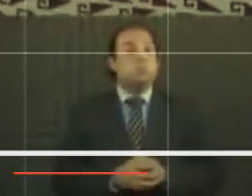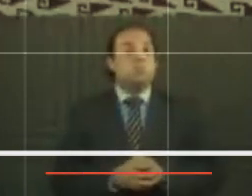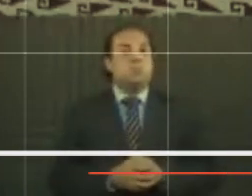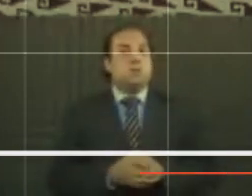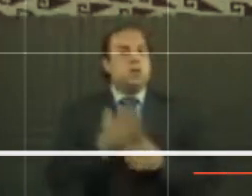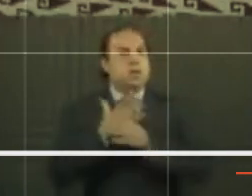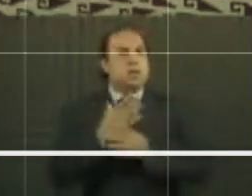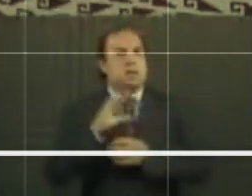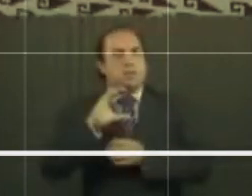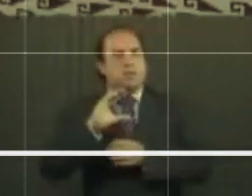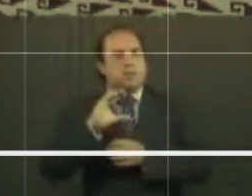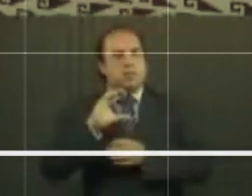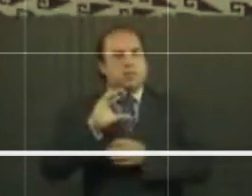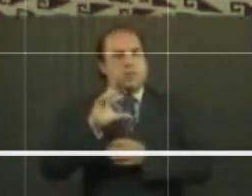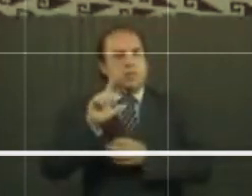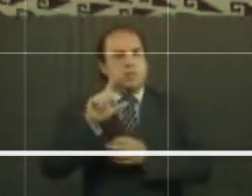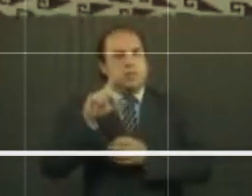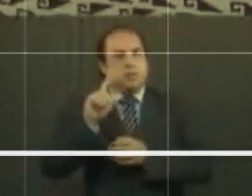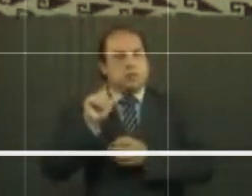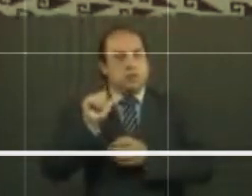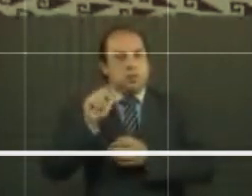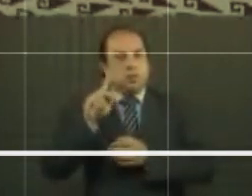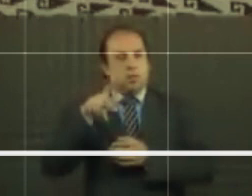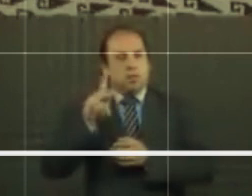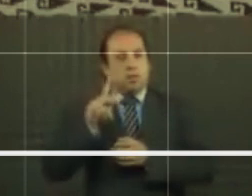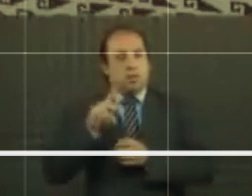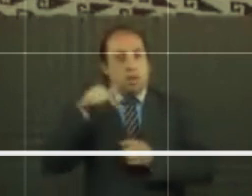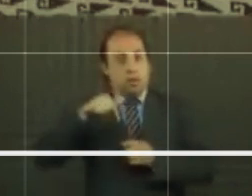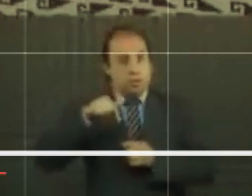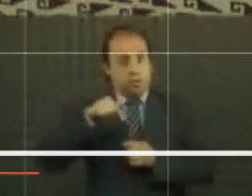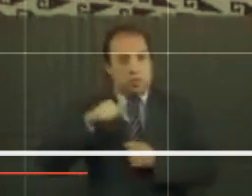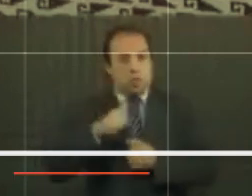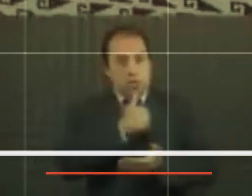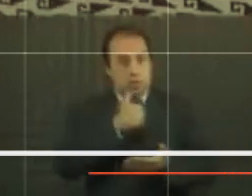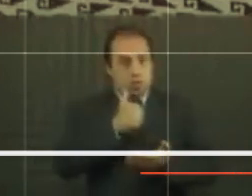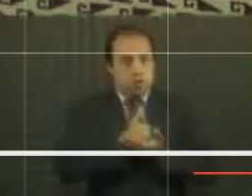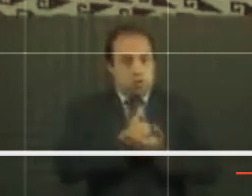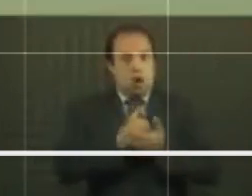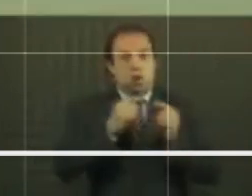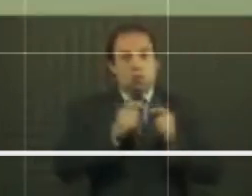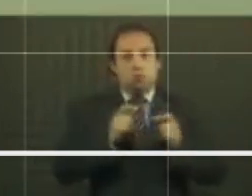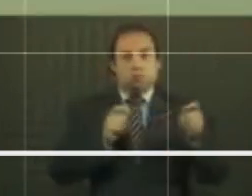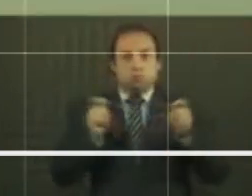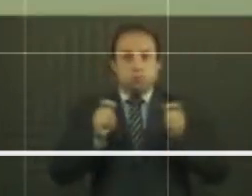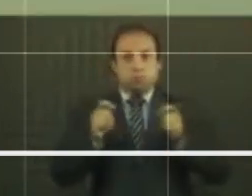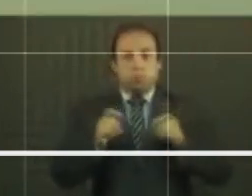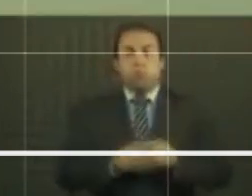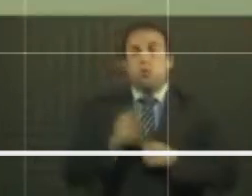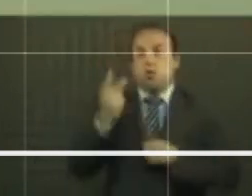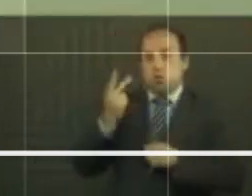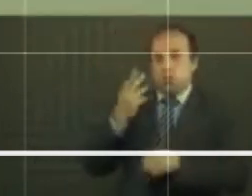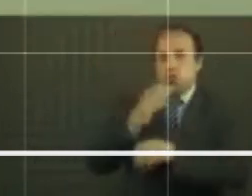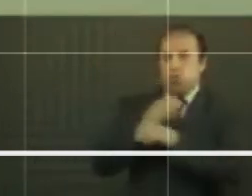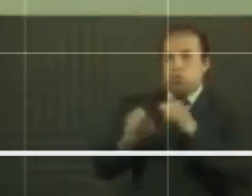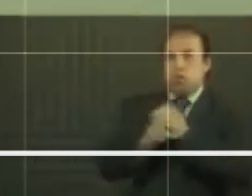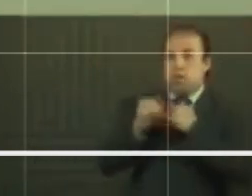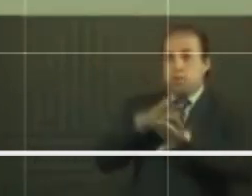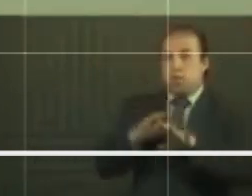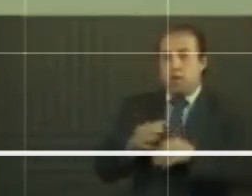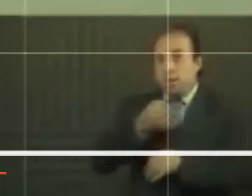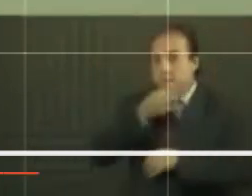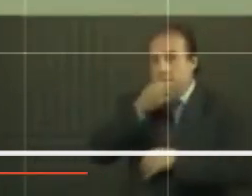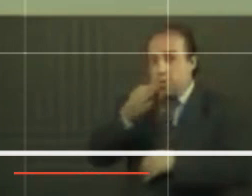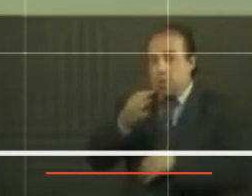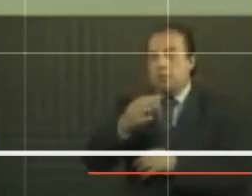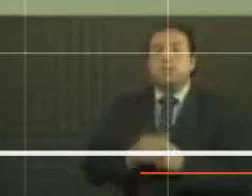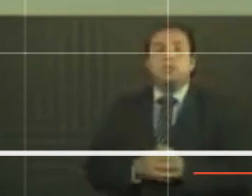dices, Clark, ¿esta situación se logró ya revertir en la ciudad? Pasan dos cosas. Los datos que reporta normalmente